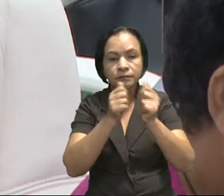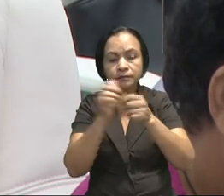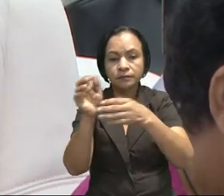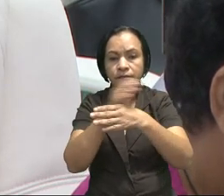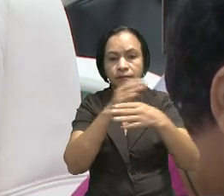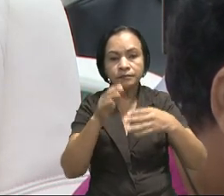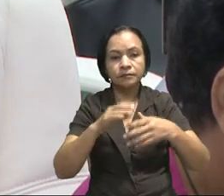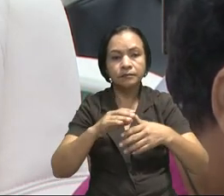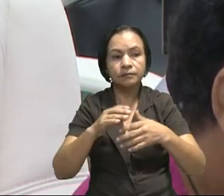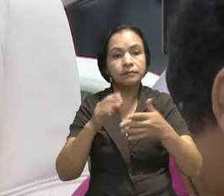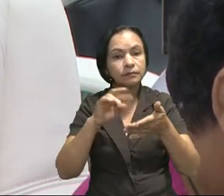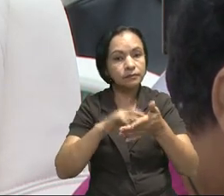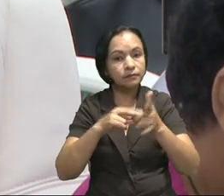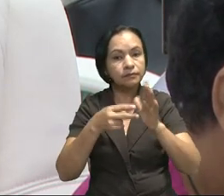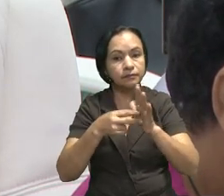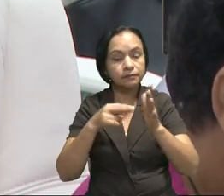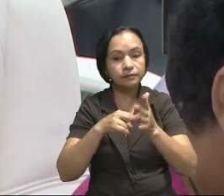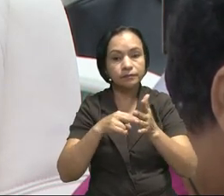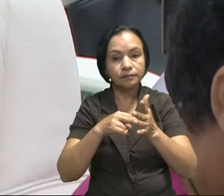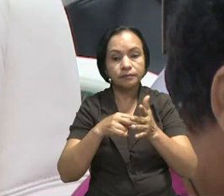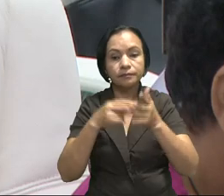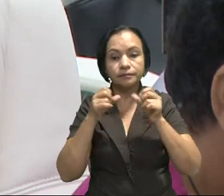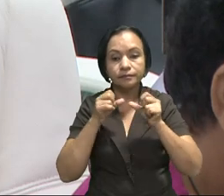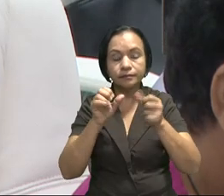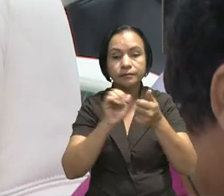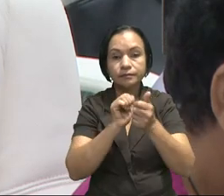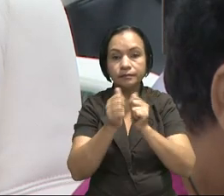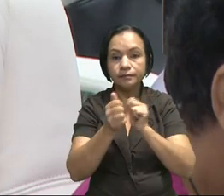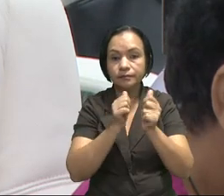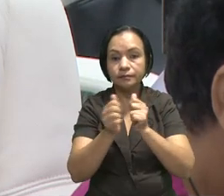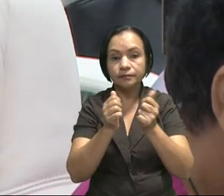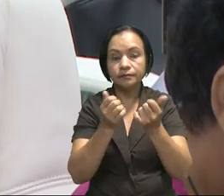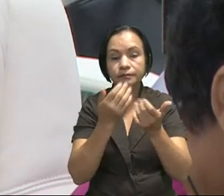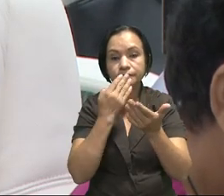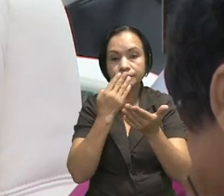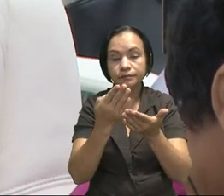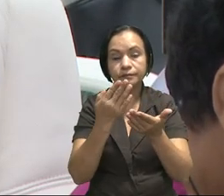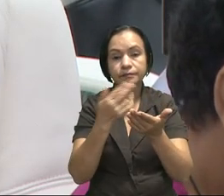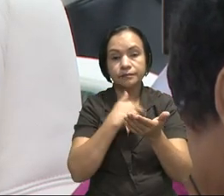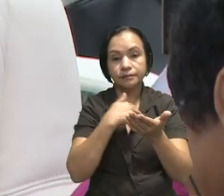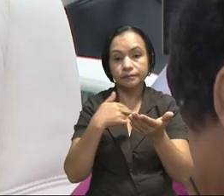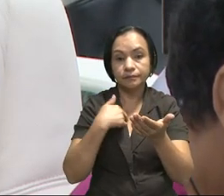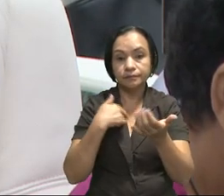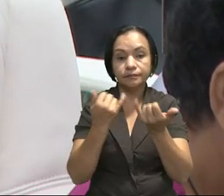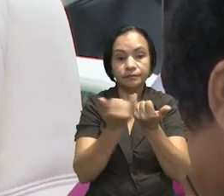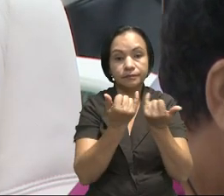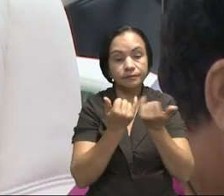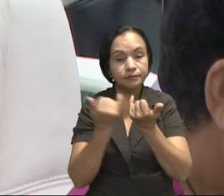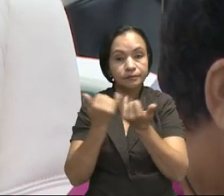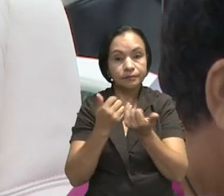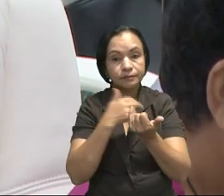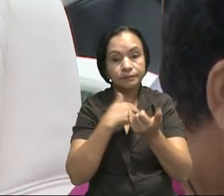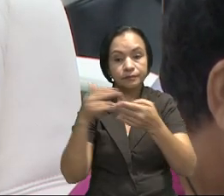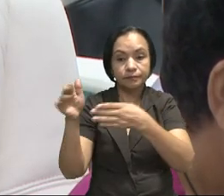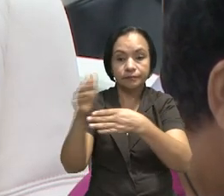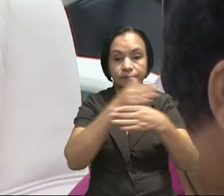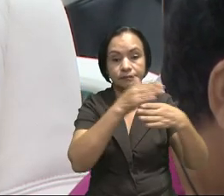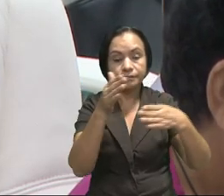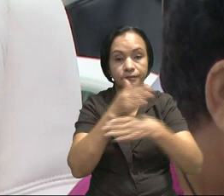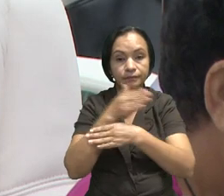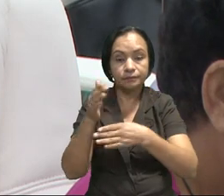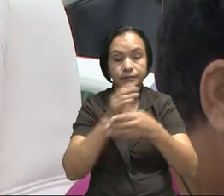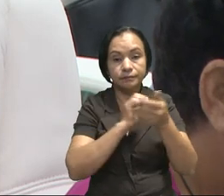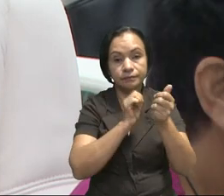general. Es por ello que en su andar deportivo es meritorio destacar que también ha incursionado en diversas